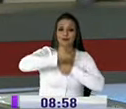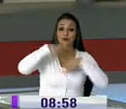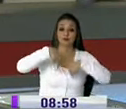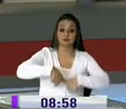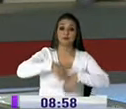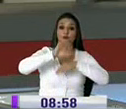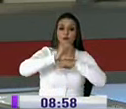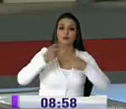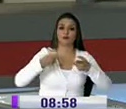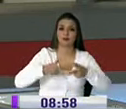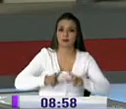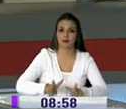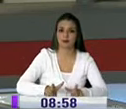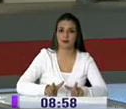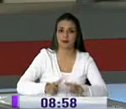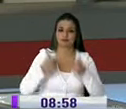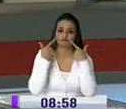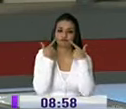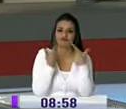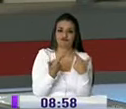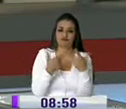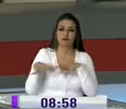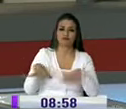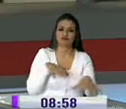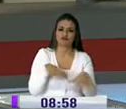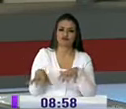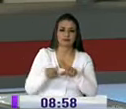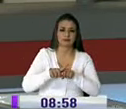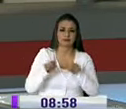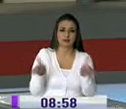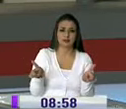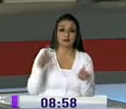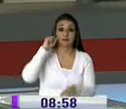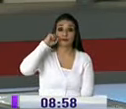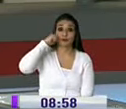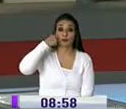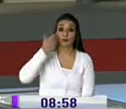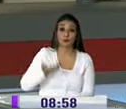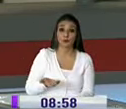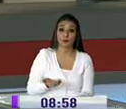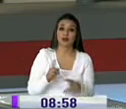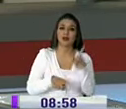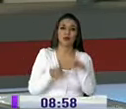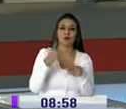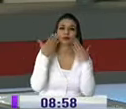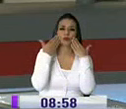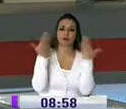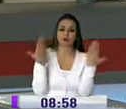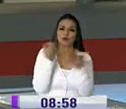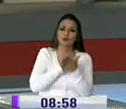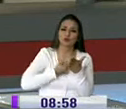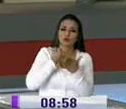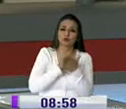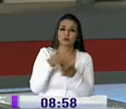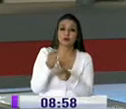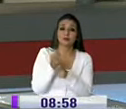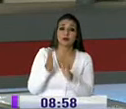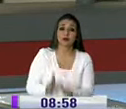también va a estar muy, pero muy ajetreado. Esto es un recordatorio, los que no saben, de las luchas obreras por